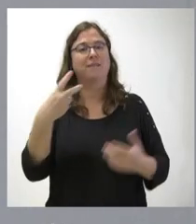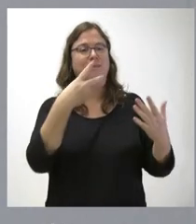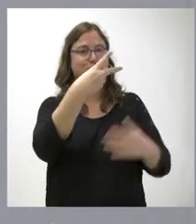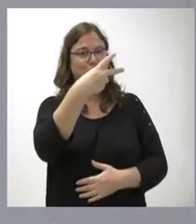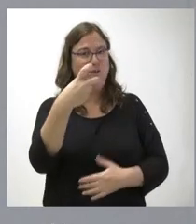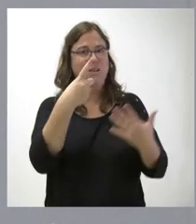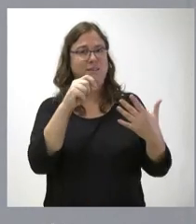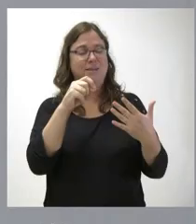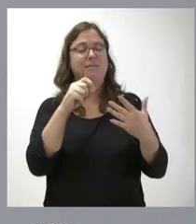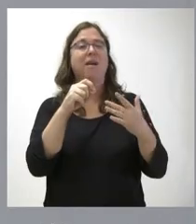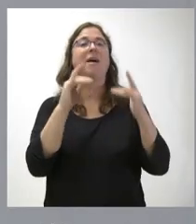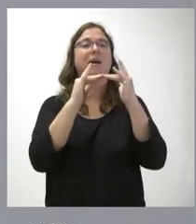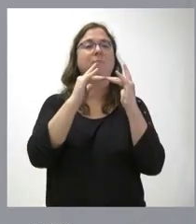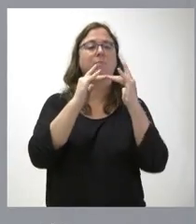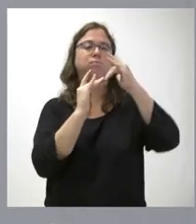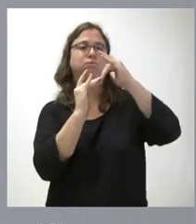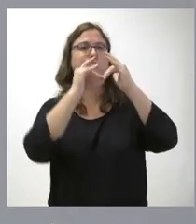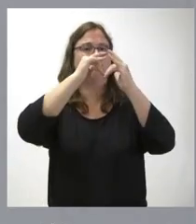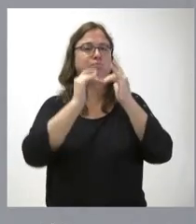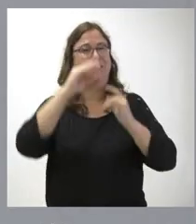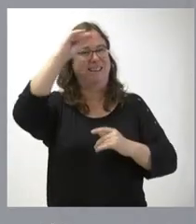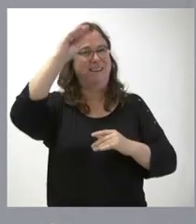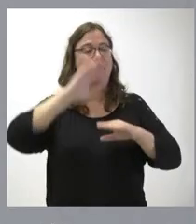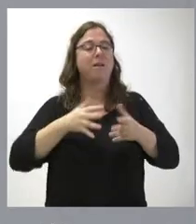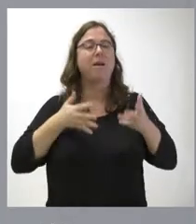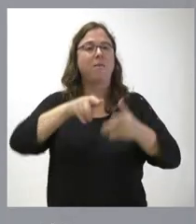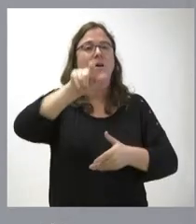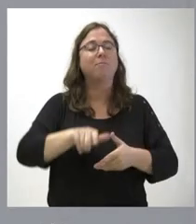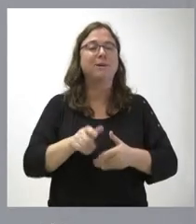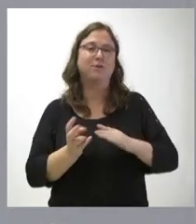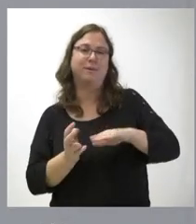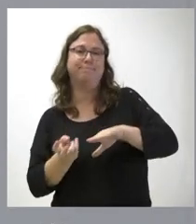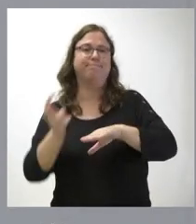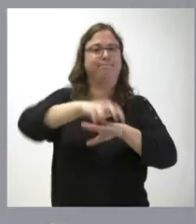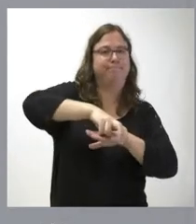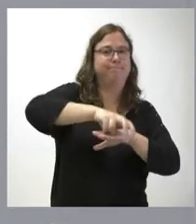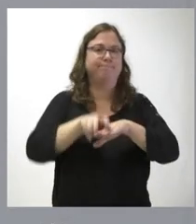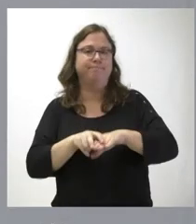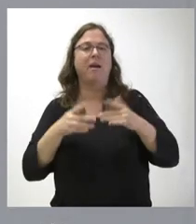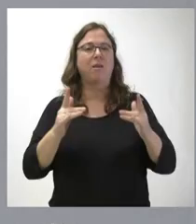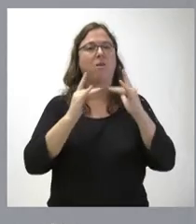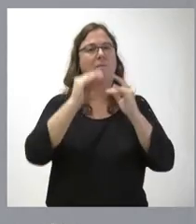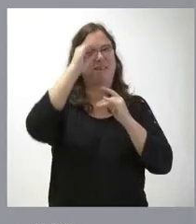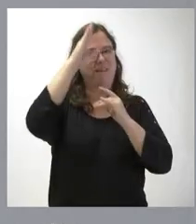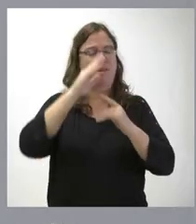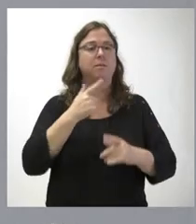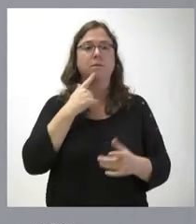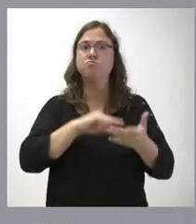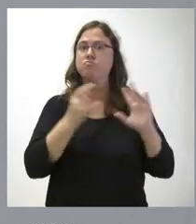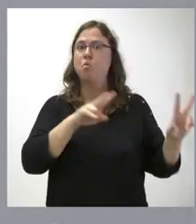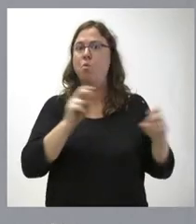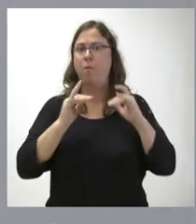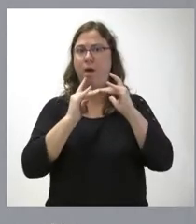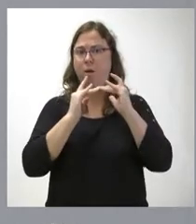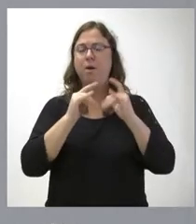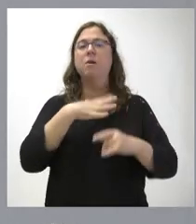inteligentes para ayudar a las personas mayores dependientes o con discapacidad a levantarse y acostarse se trata de un producto innovador